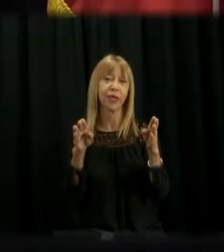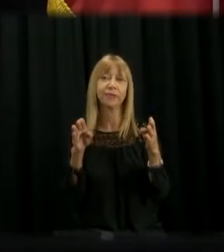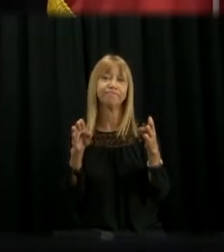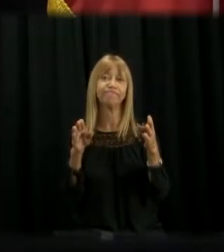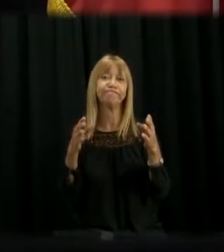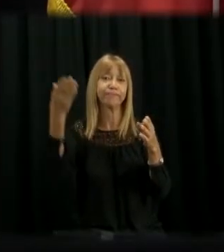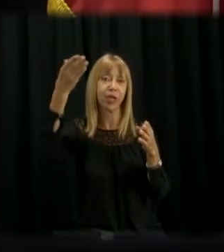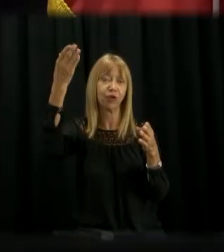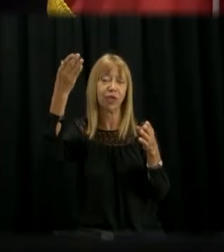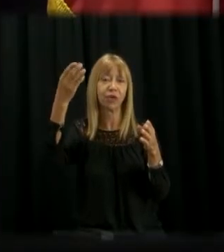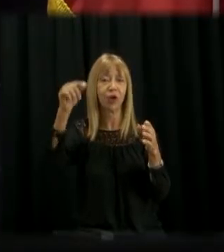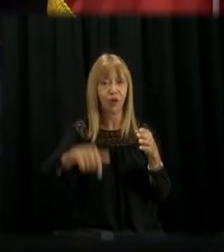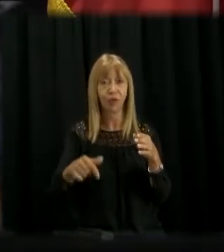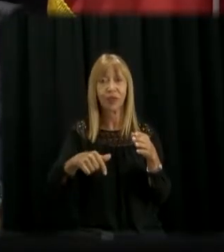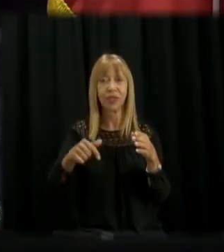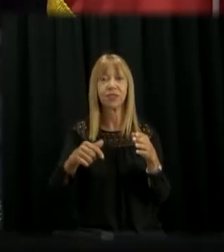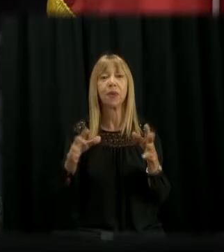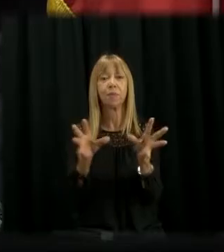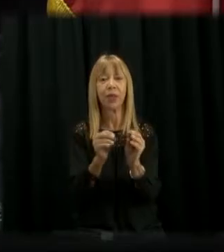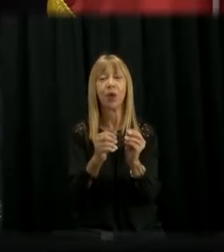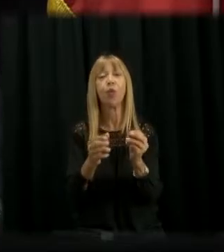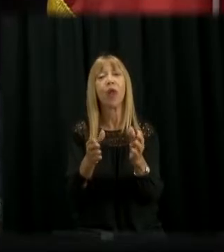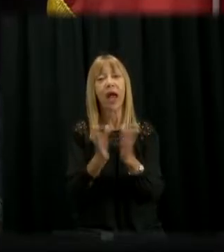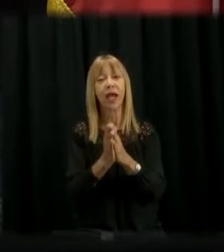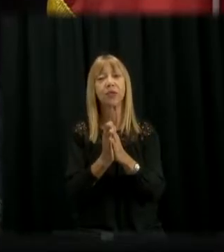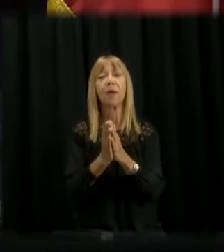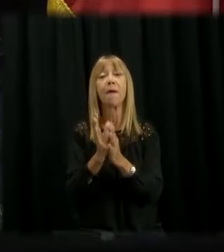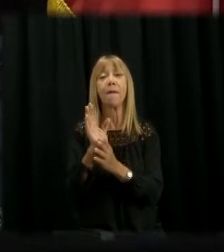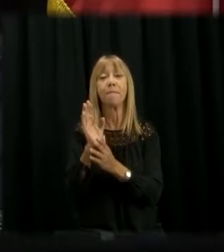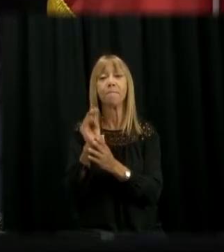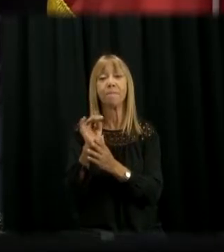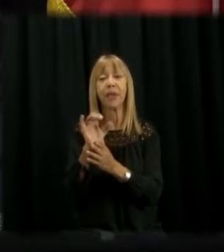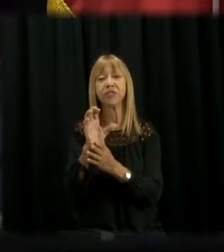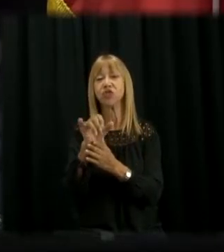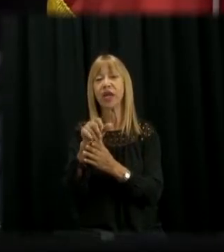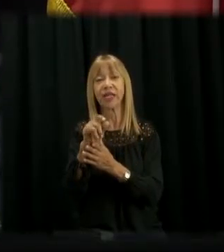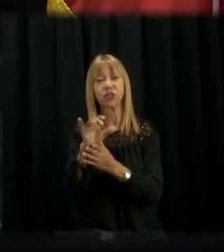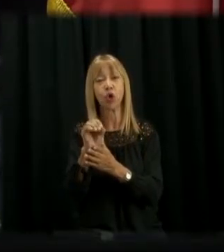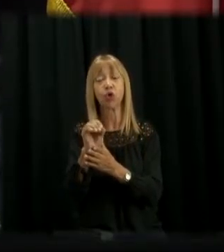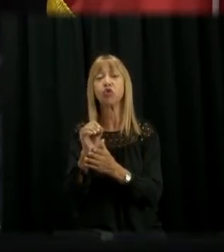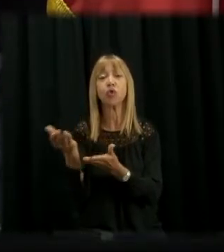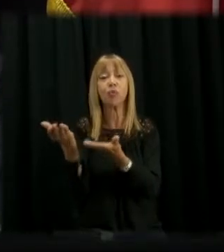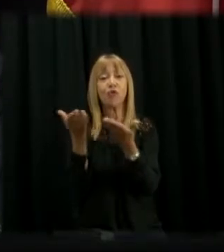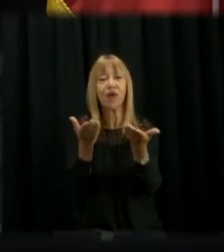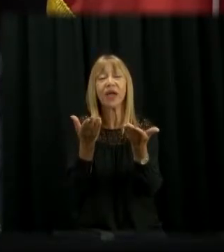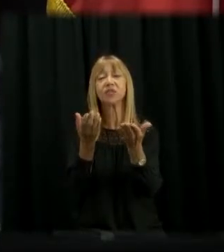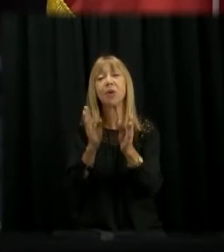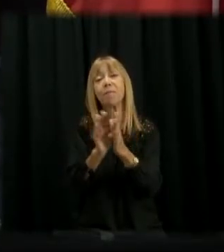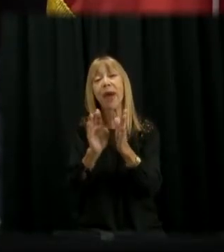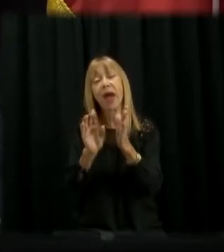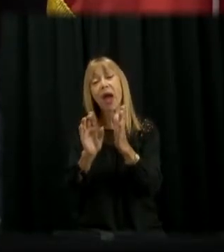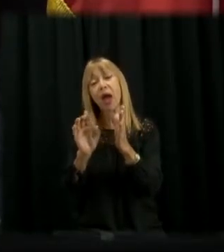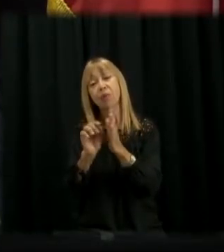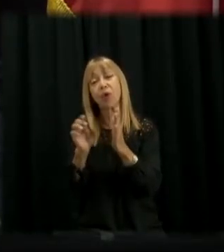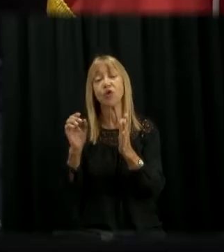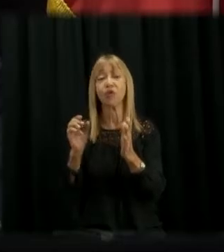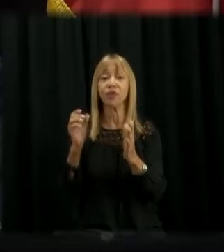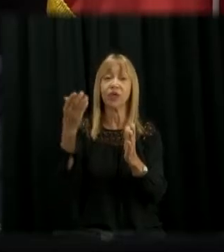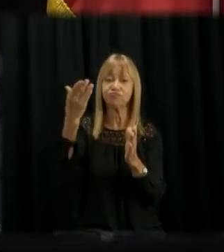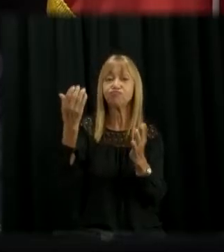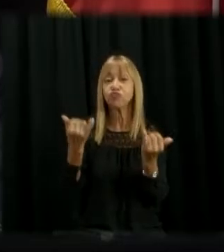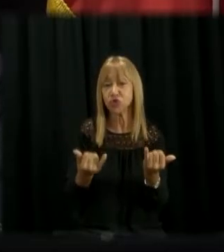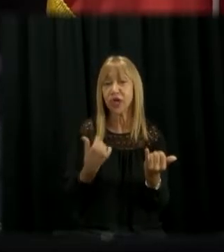vista pública de esta reunión y quisiera pedirle nuevamente a la señora Añaresco a dar información en el problema